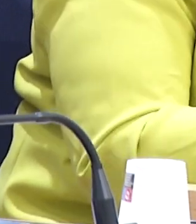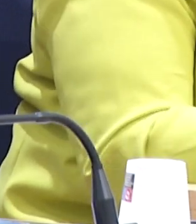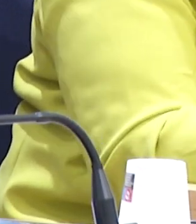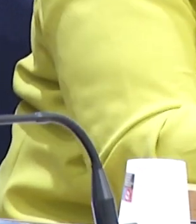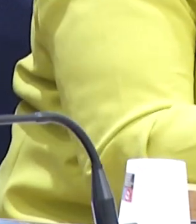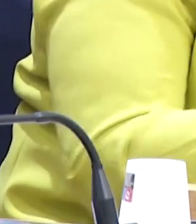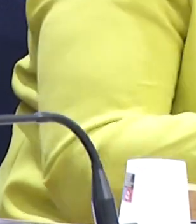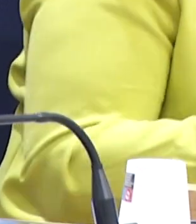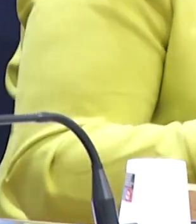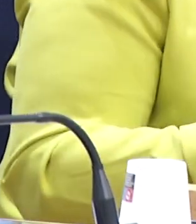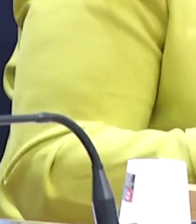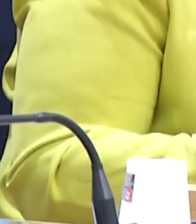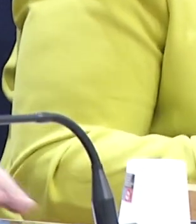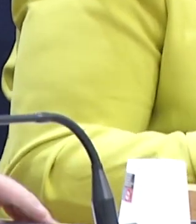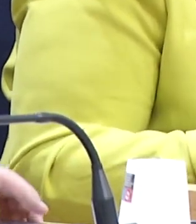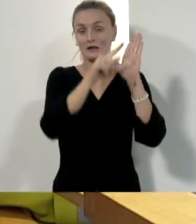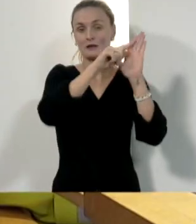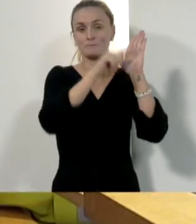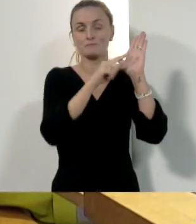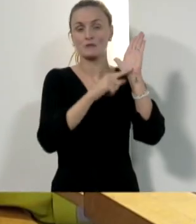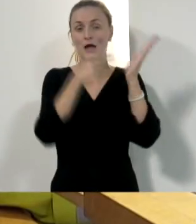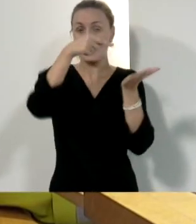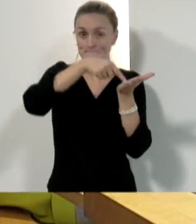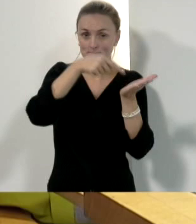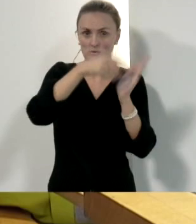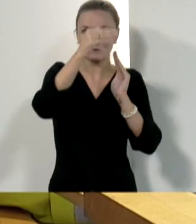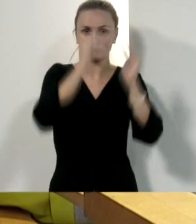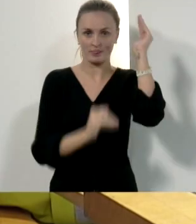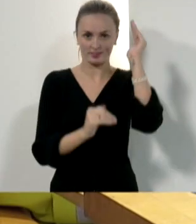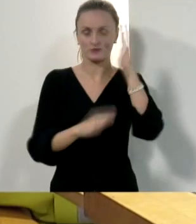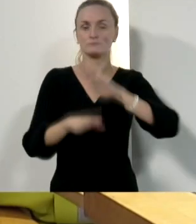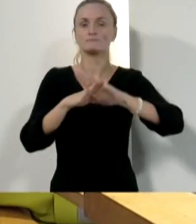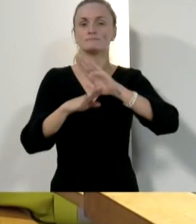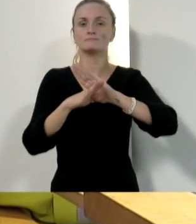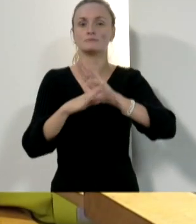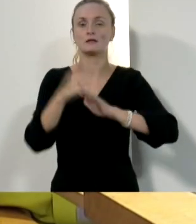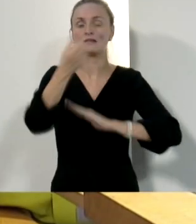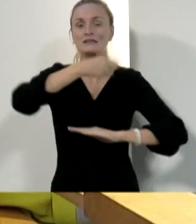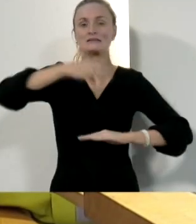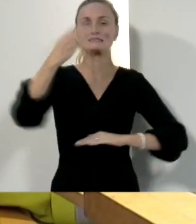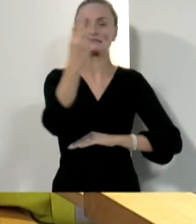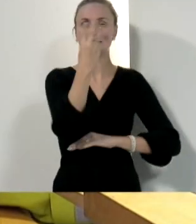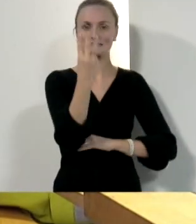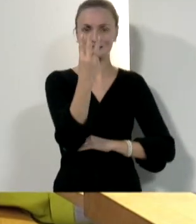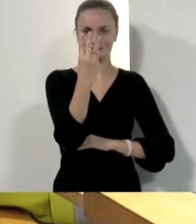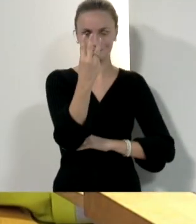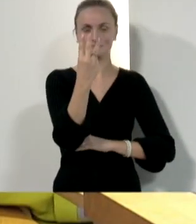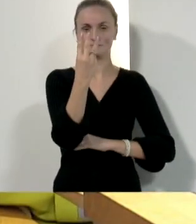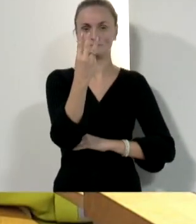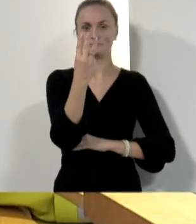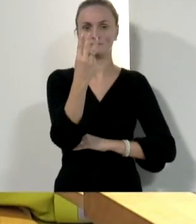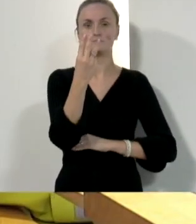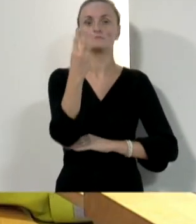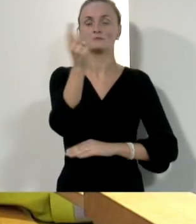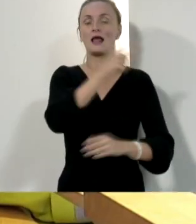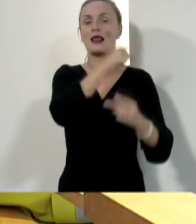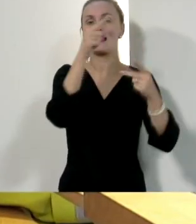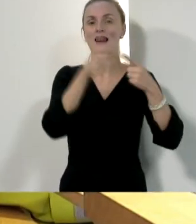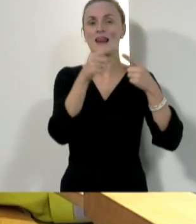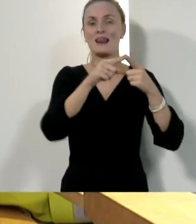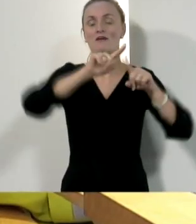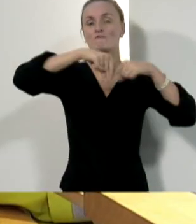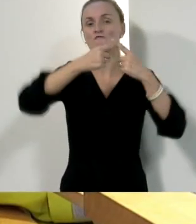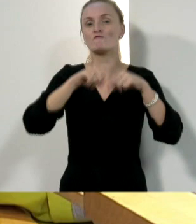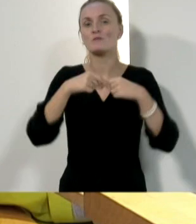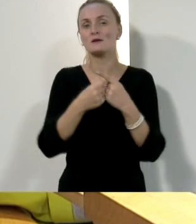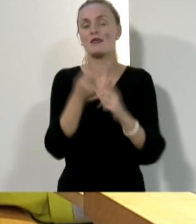bajando los impuestos. Y está basado en tres pilares fundamentales, como son las familias de Ciudad Real, que son